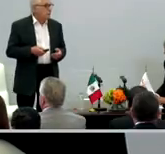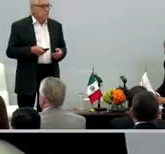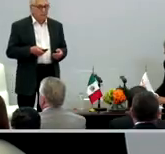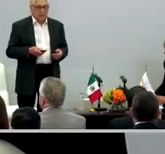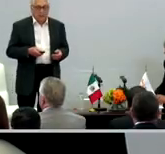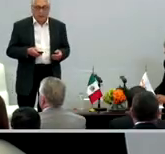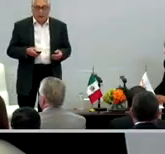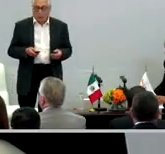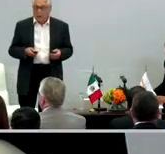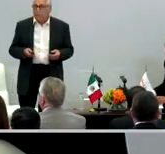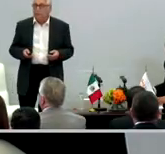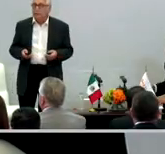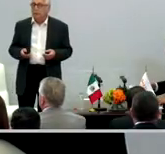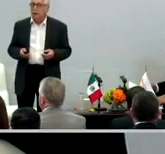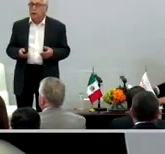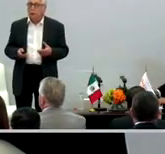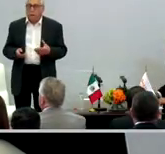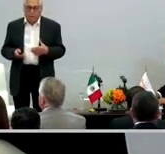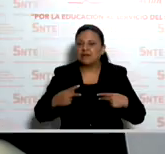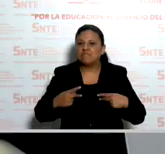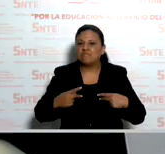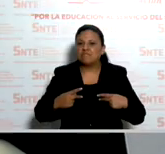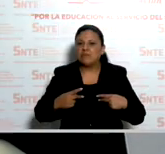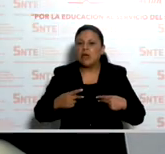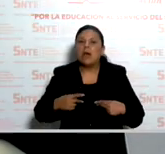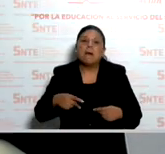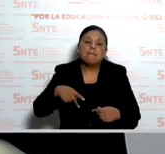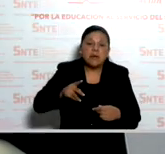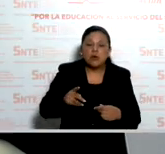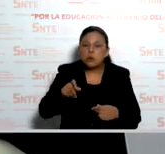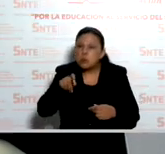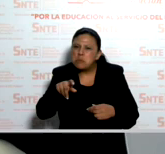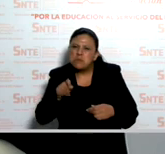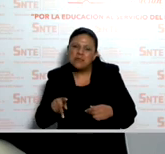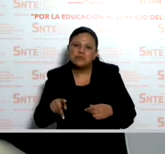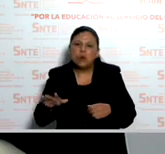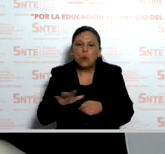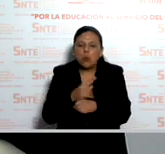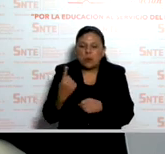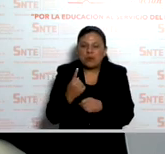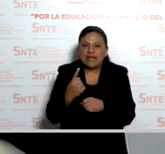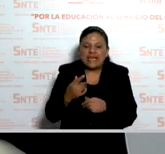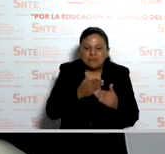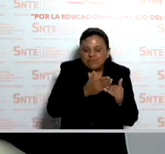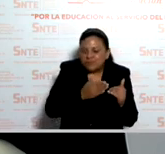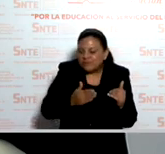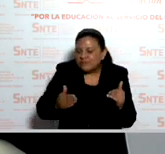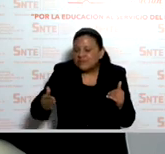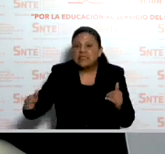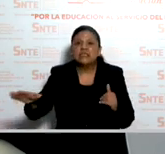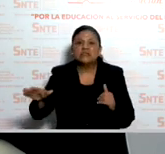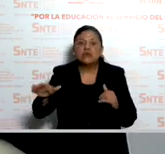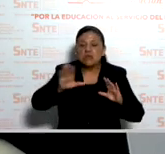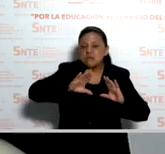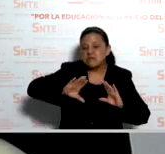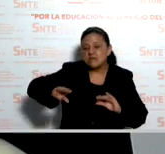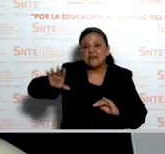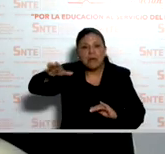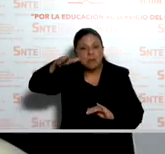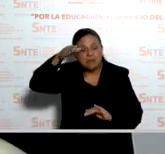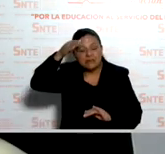objeto, con la profesión y como un factor de aprendizaje para enfrentar la primera parte